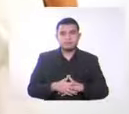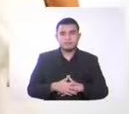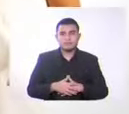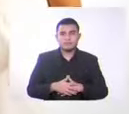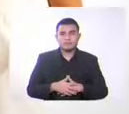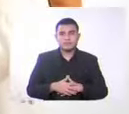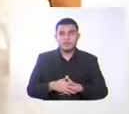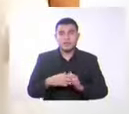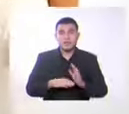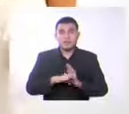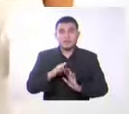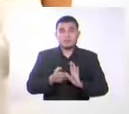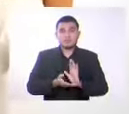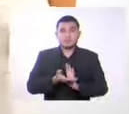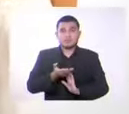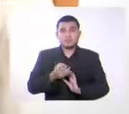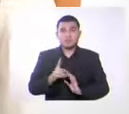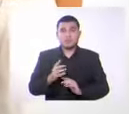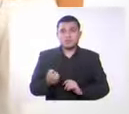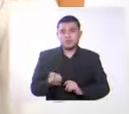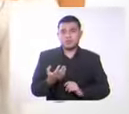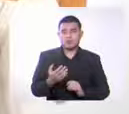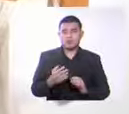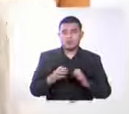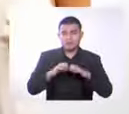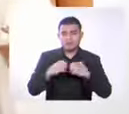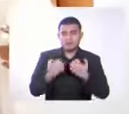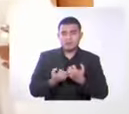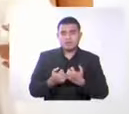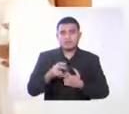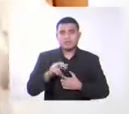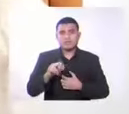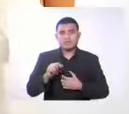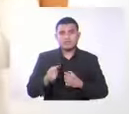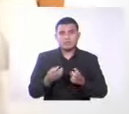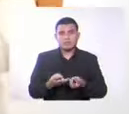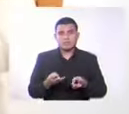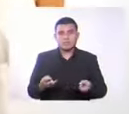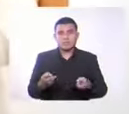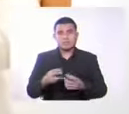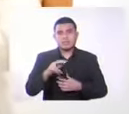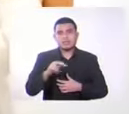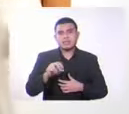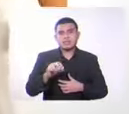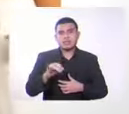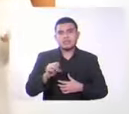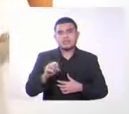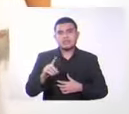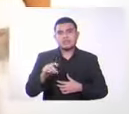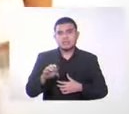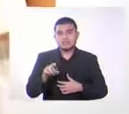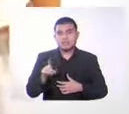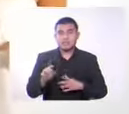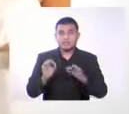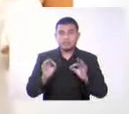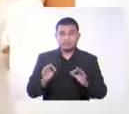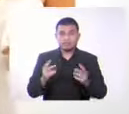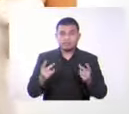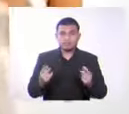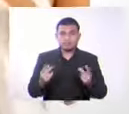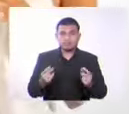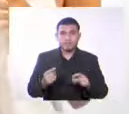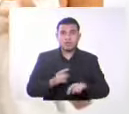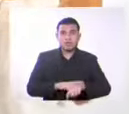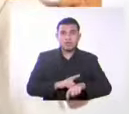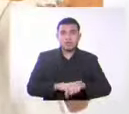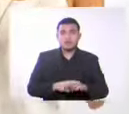Además, se están desarrollando un nuevo tipo de nanomateriales llamados NanoInsight, que permitirá aumentar el nivel de eficiencia y el tiempo de vida de